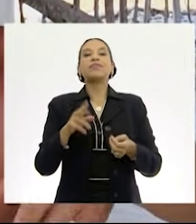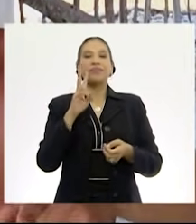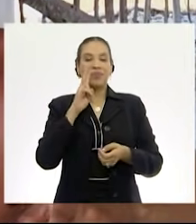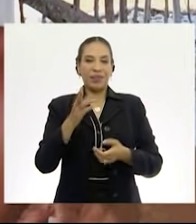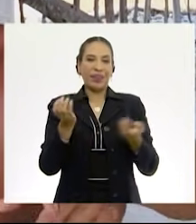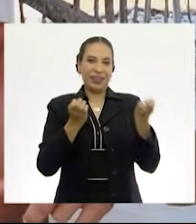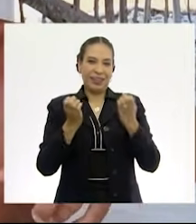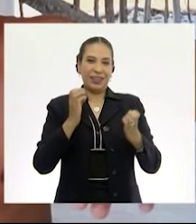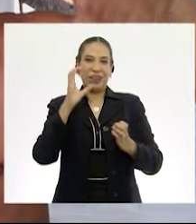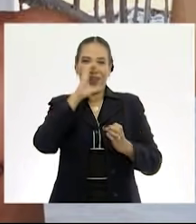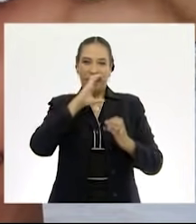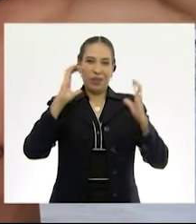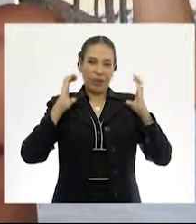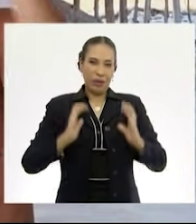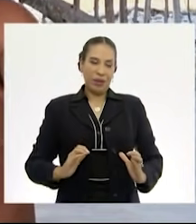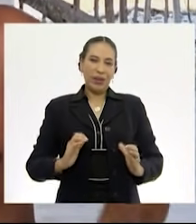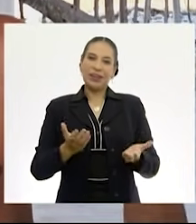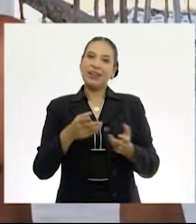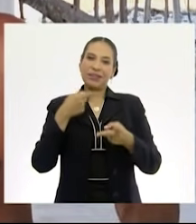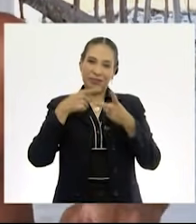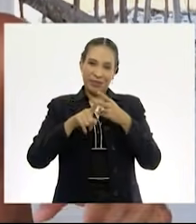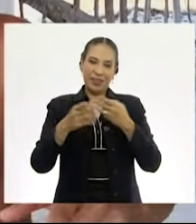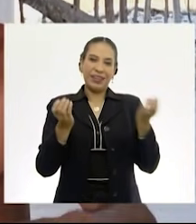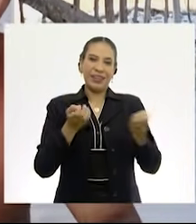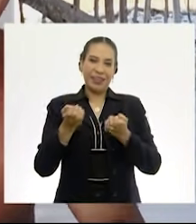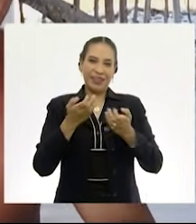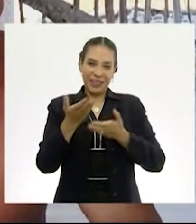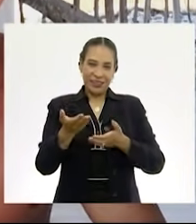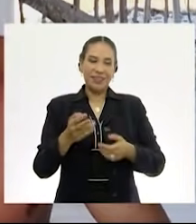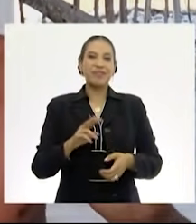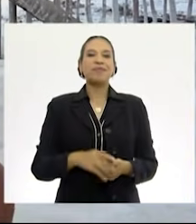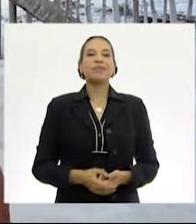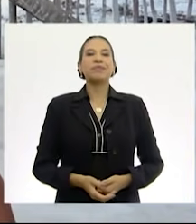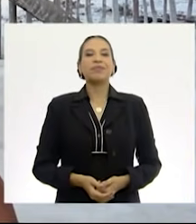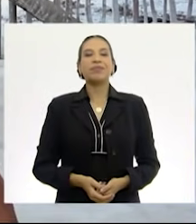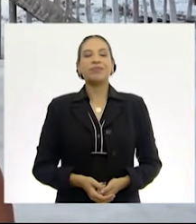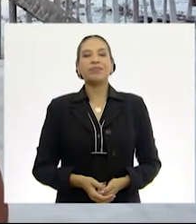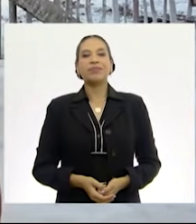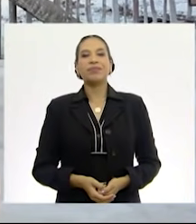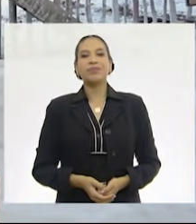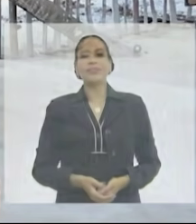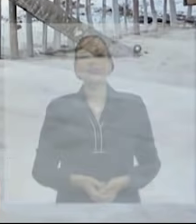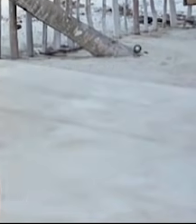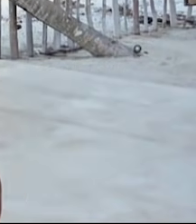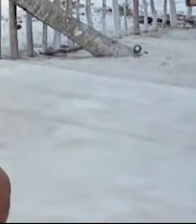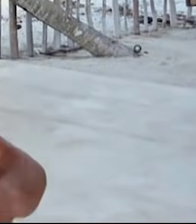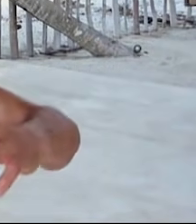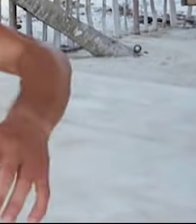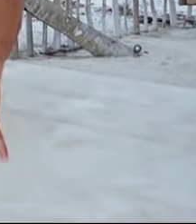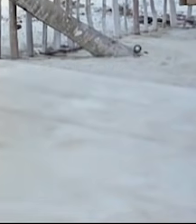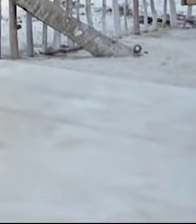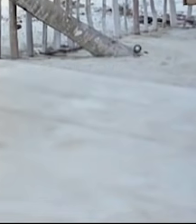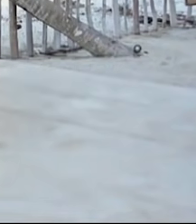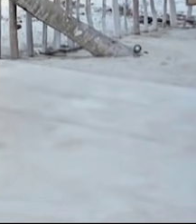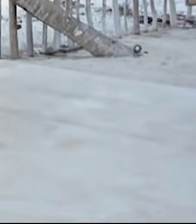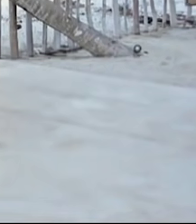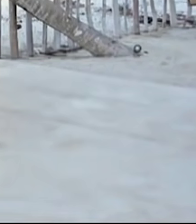el calentamiento y pues que venga la rutina. ¡Actívense todos!